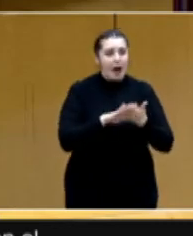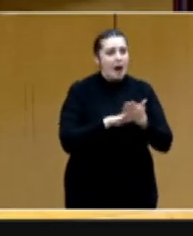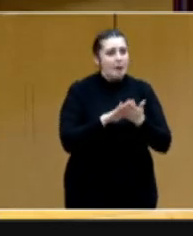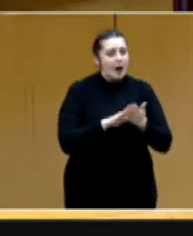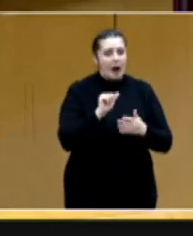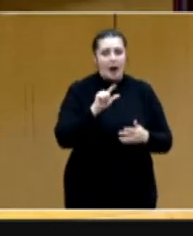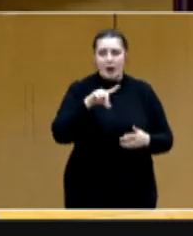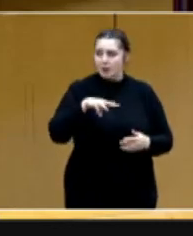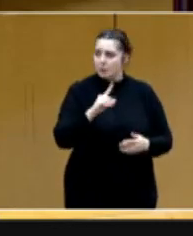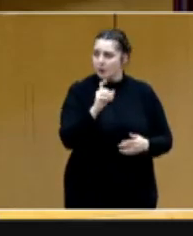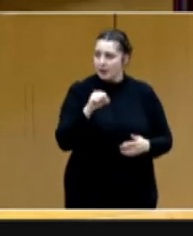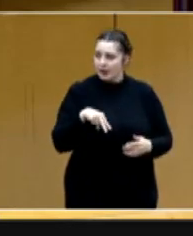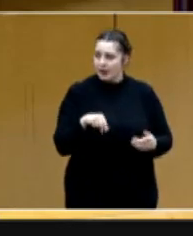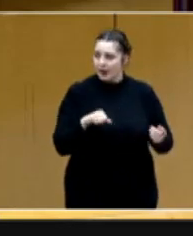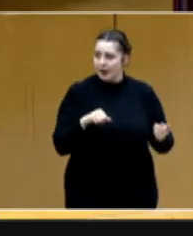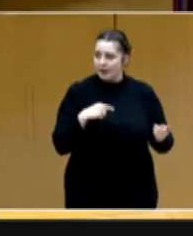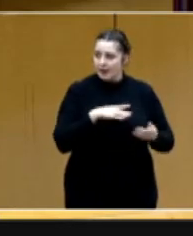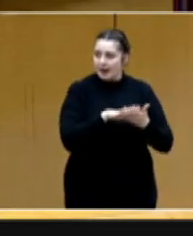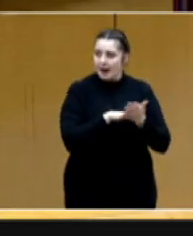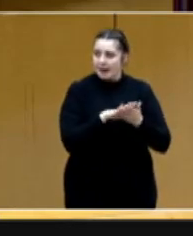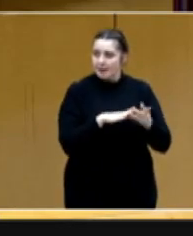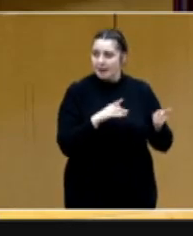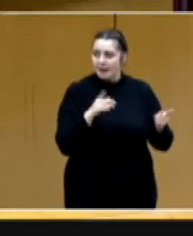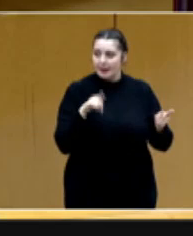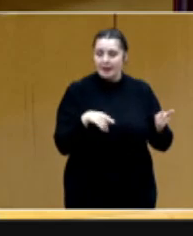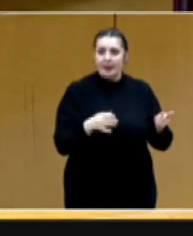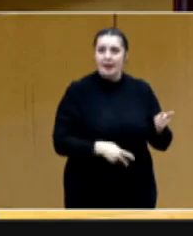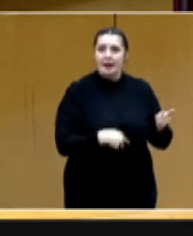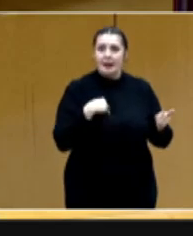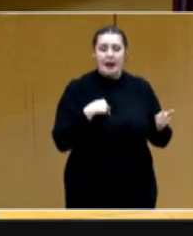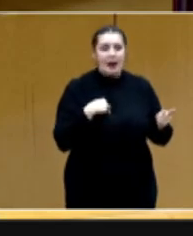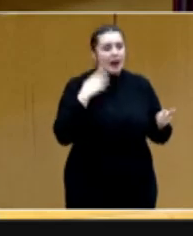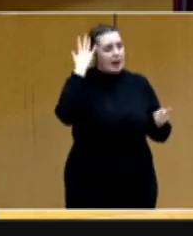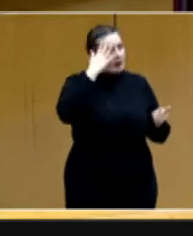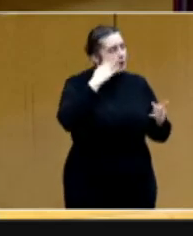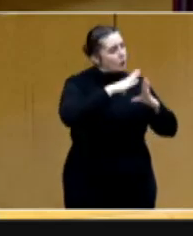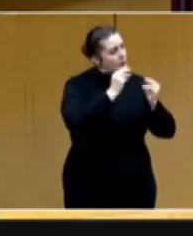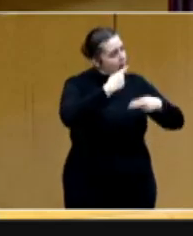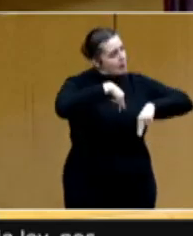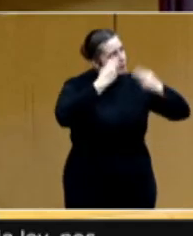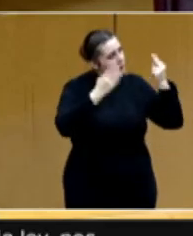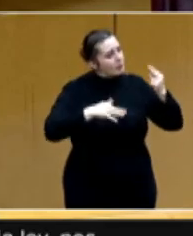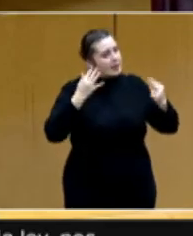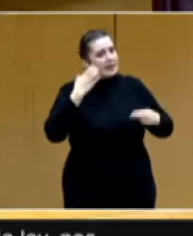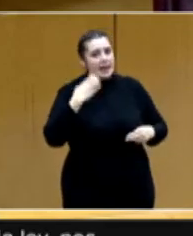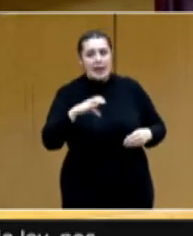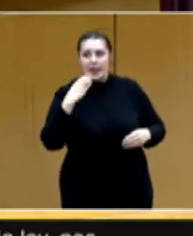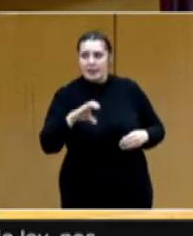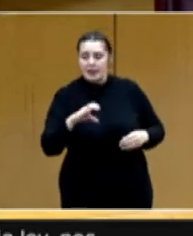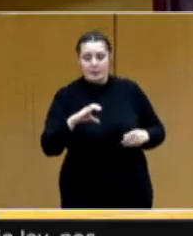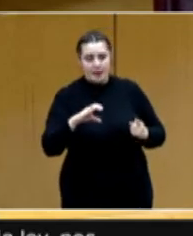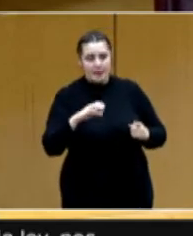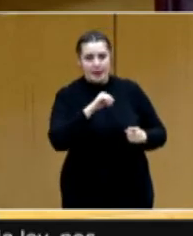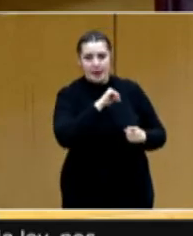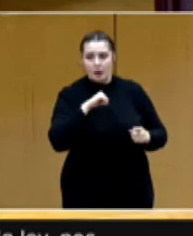en navarra en general tanto la universidad pública como el ser mi autonómico el cermin aquí presente